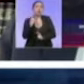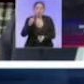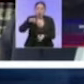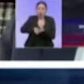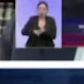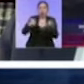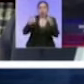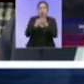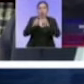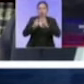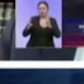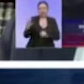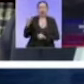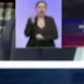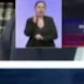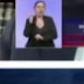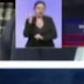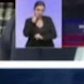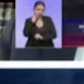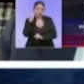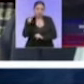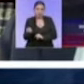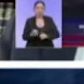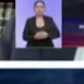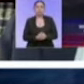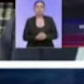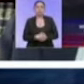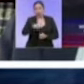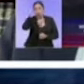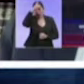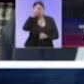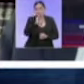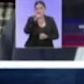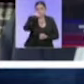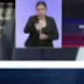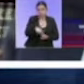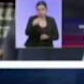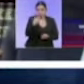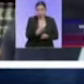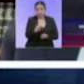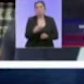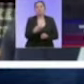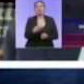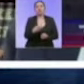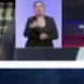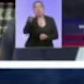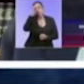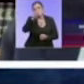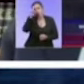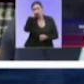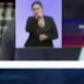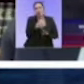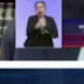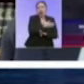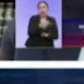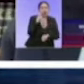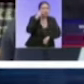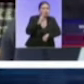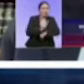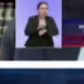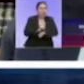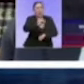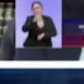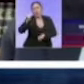malas experiencias, terribles experiencias del fraude electoral. Se imponen, insisto, lo que tú dices, la razón y el